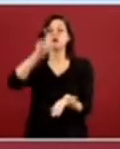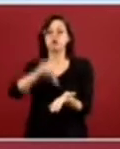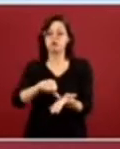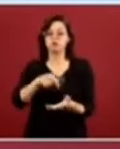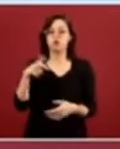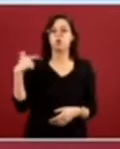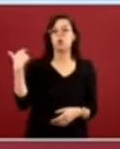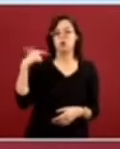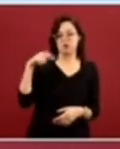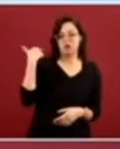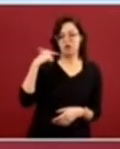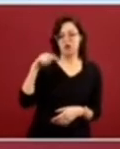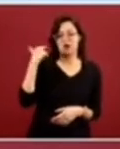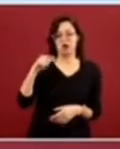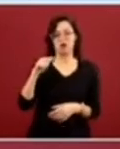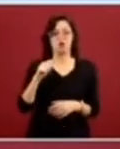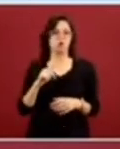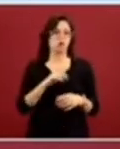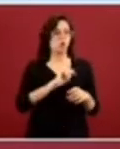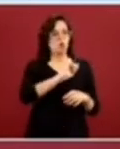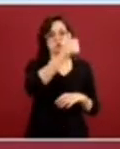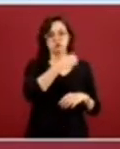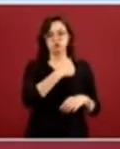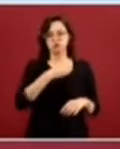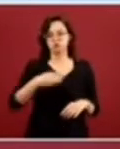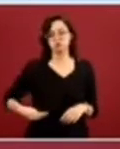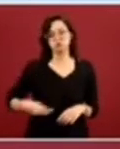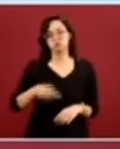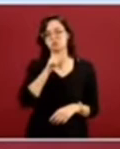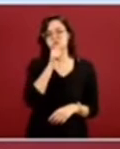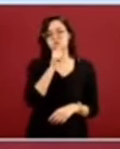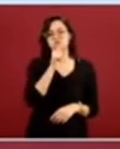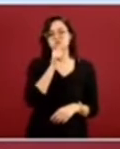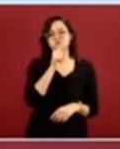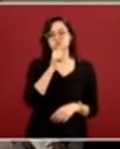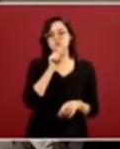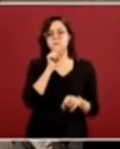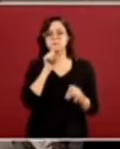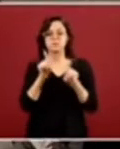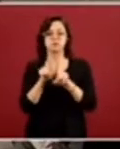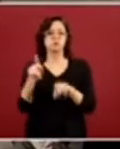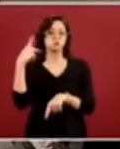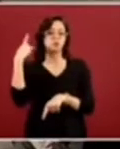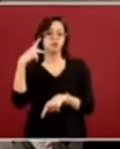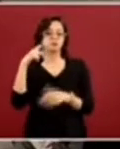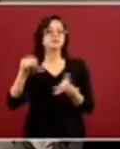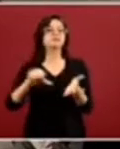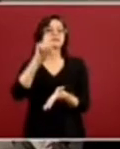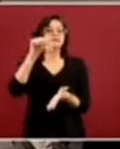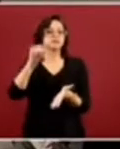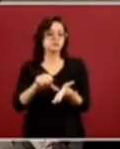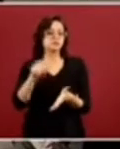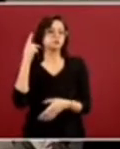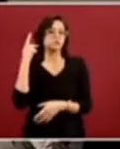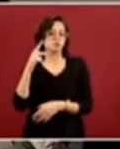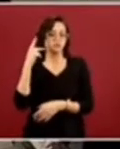de Guadalajara y no los distintos otros municipios. En el caso de Puebla también es la ciudad de Puebla. La siguiente.